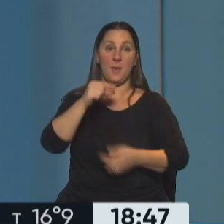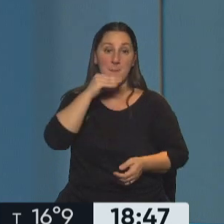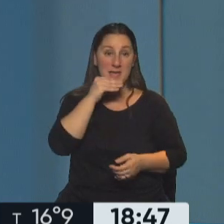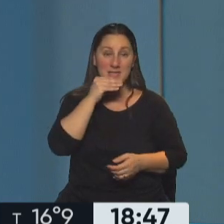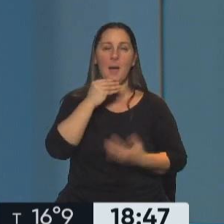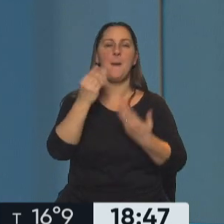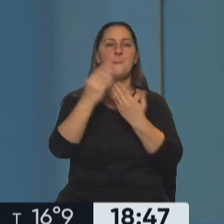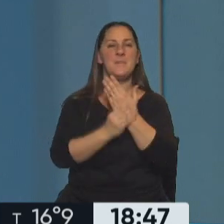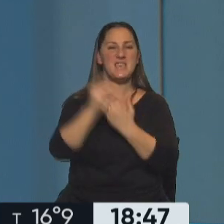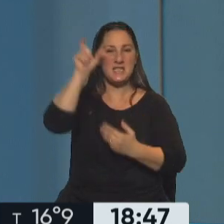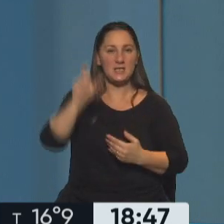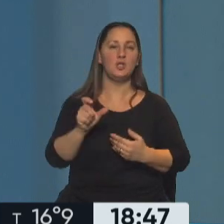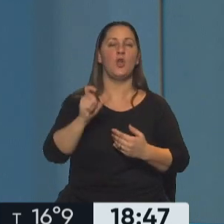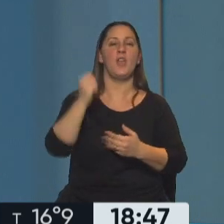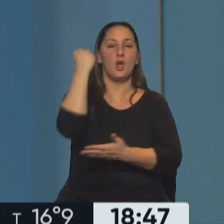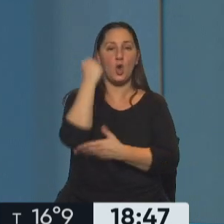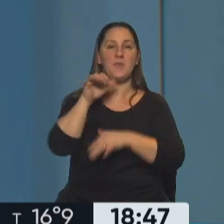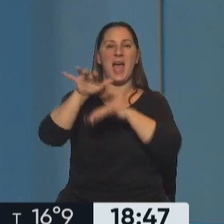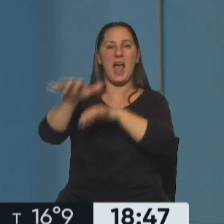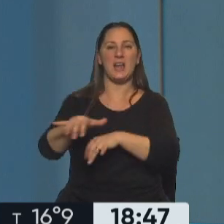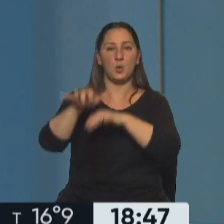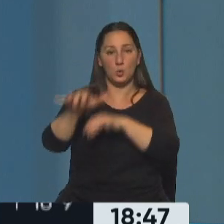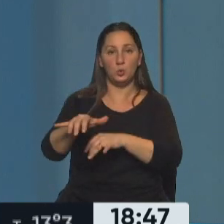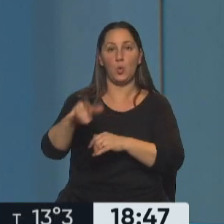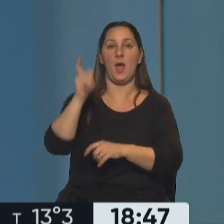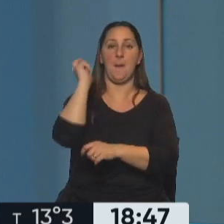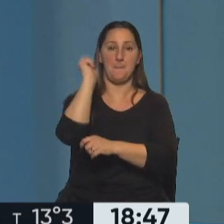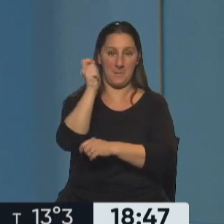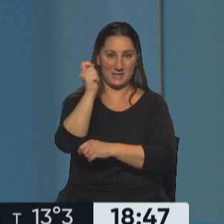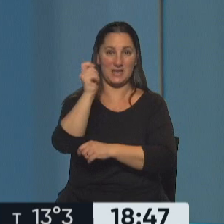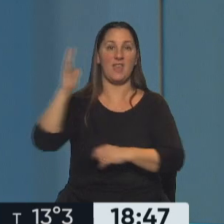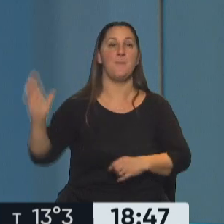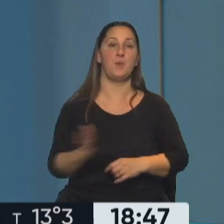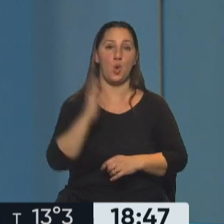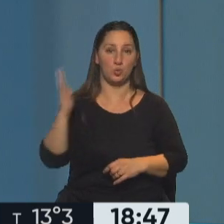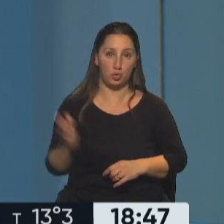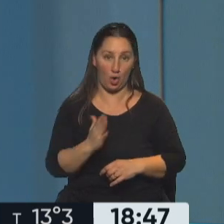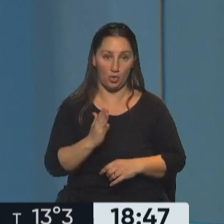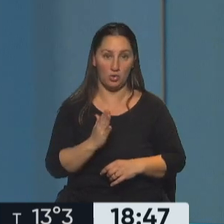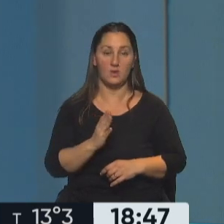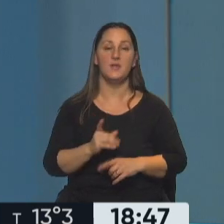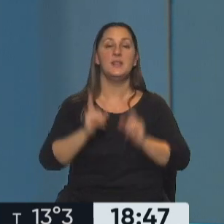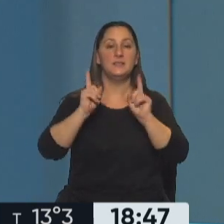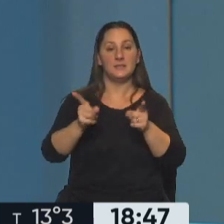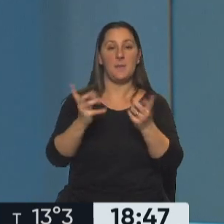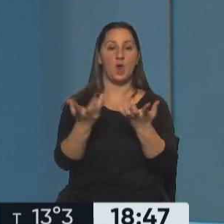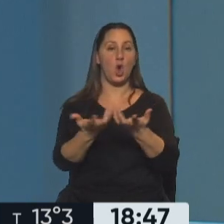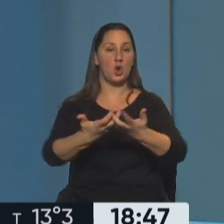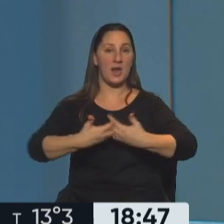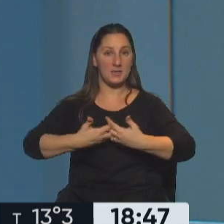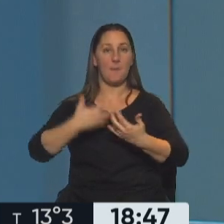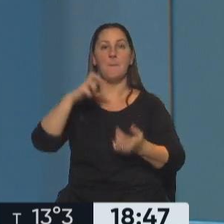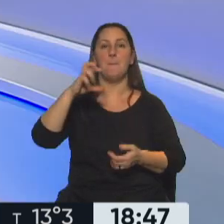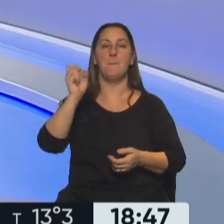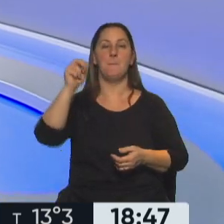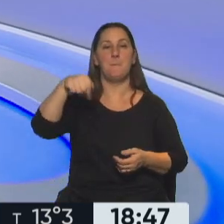de Economía, de Agricultura y Pesca y de Producción, y también tendrá bajo su brazo, en coordinación con ahora Mercedes